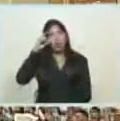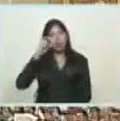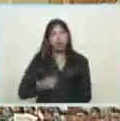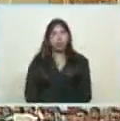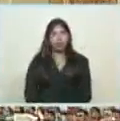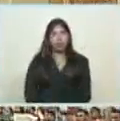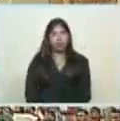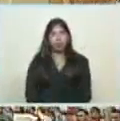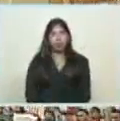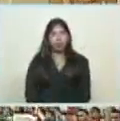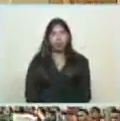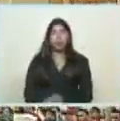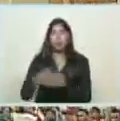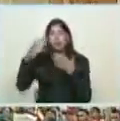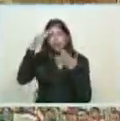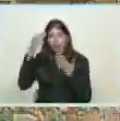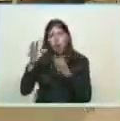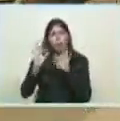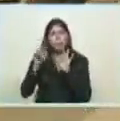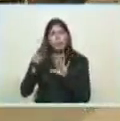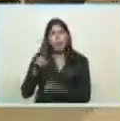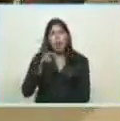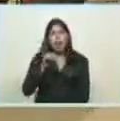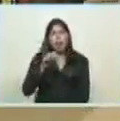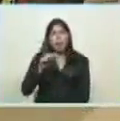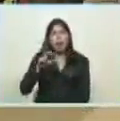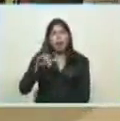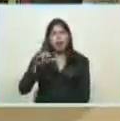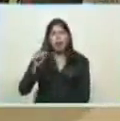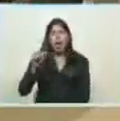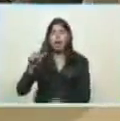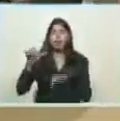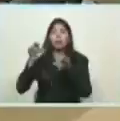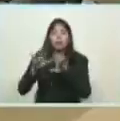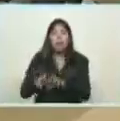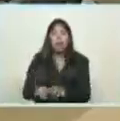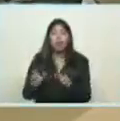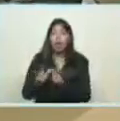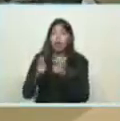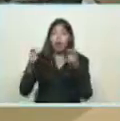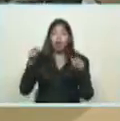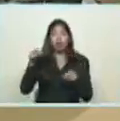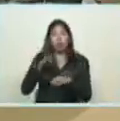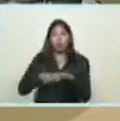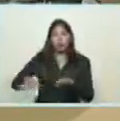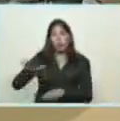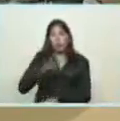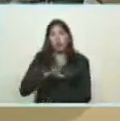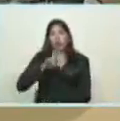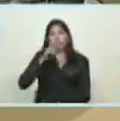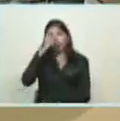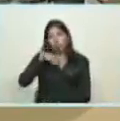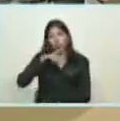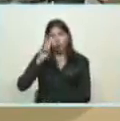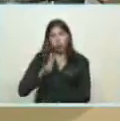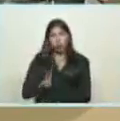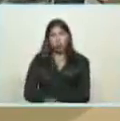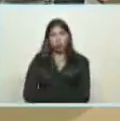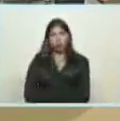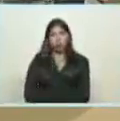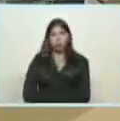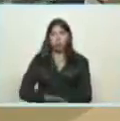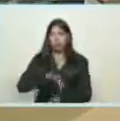Quiero saludar a María Rosa Jiménez, secretaria general del movimiento Somos Venezuela.